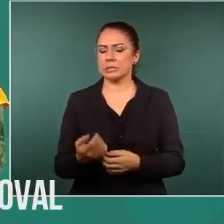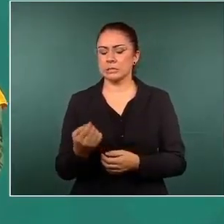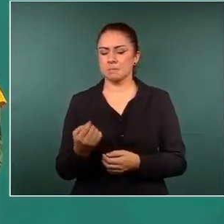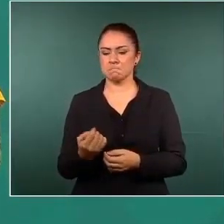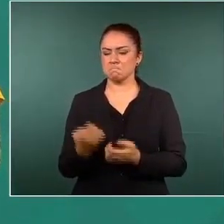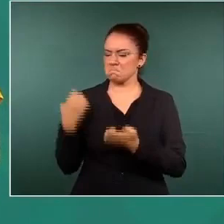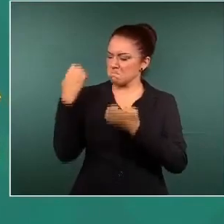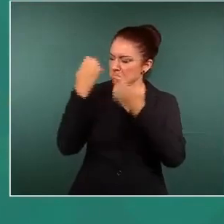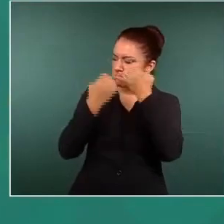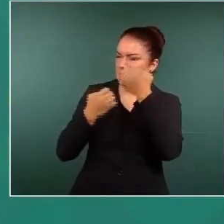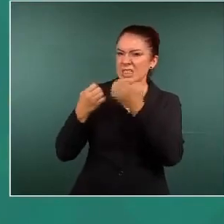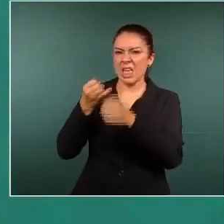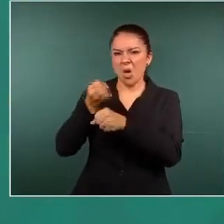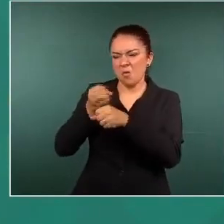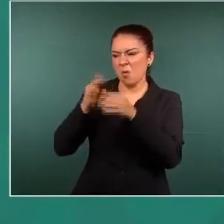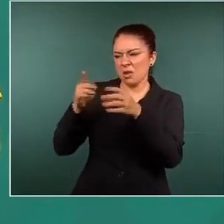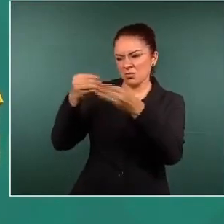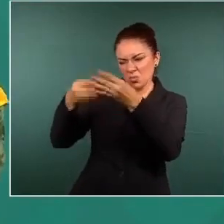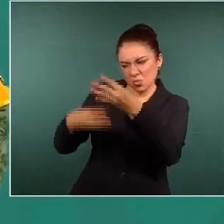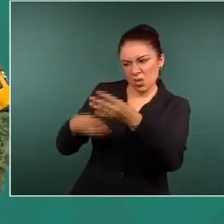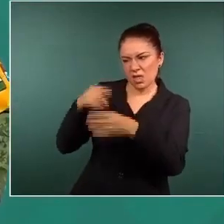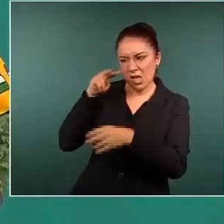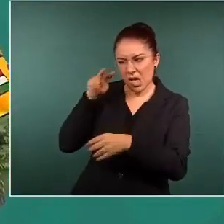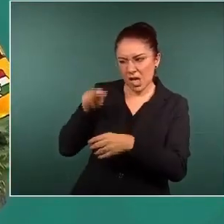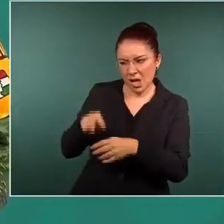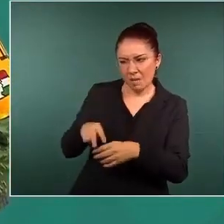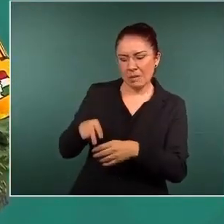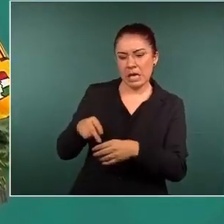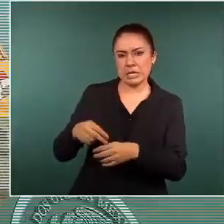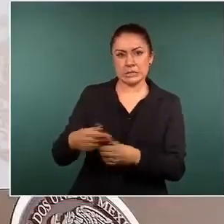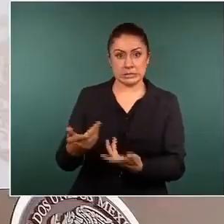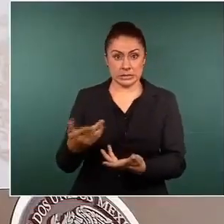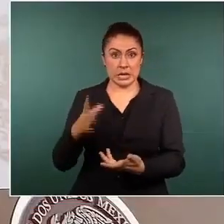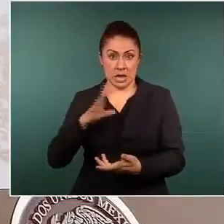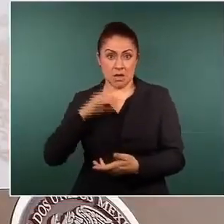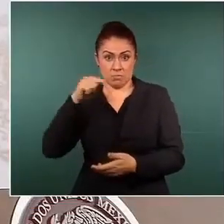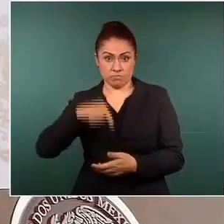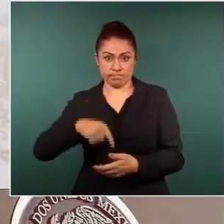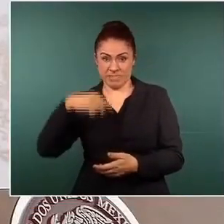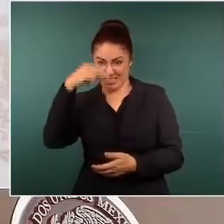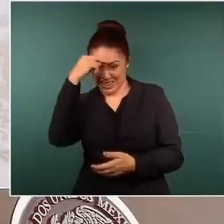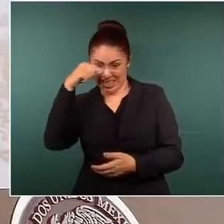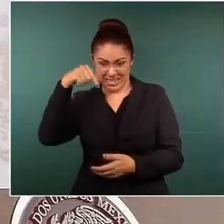de información, la obtención de información, la generación de inteligencia en el Estado.